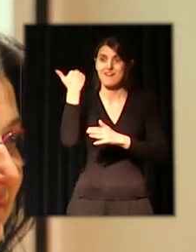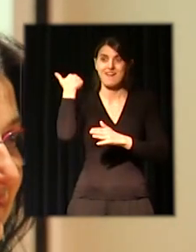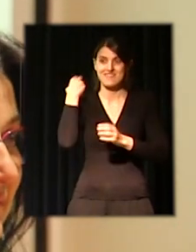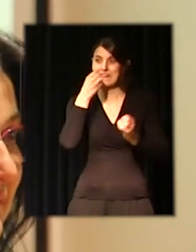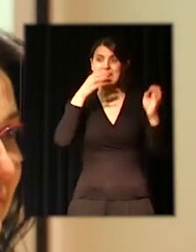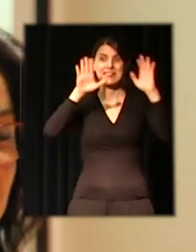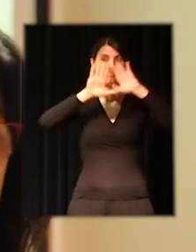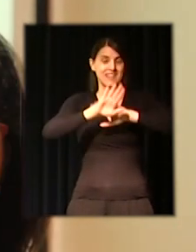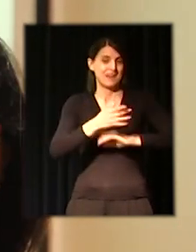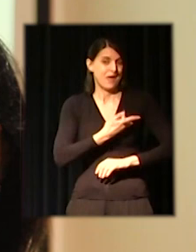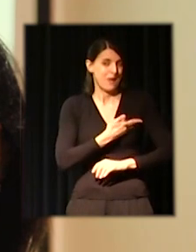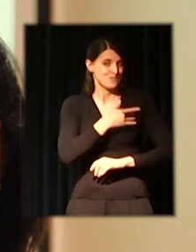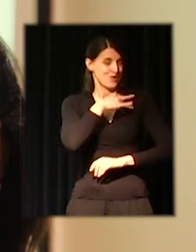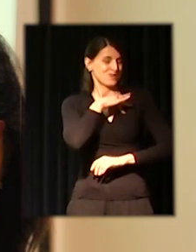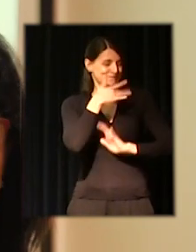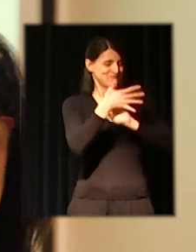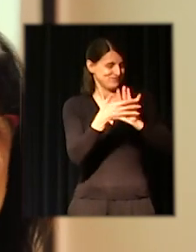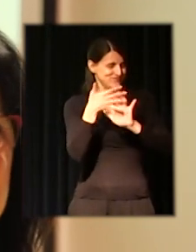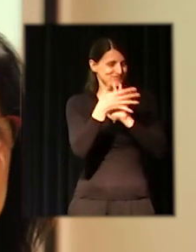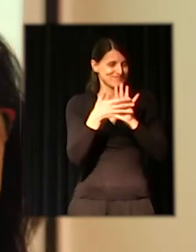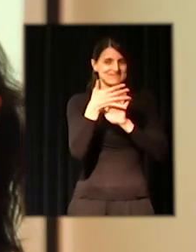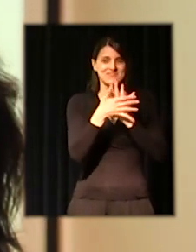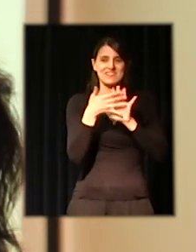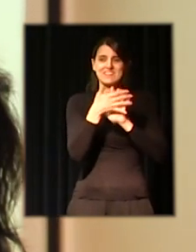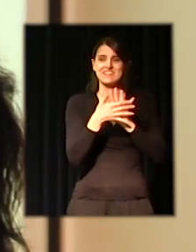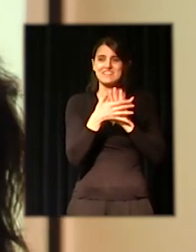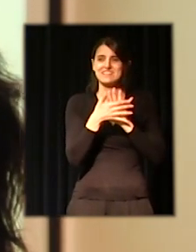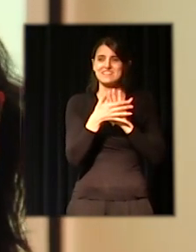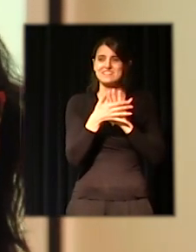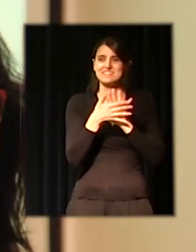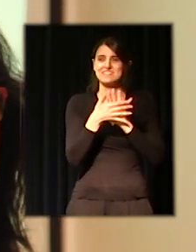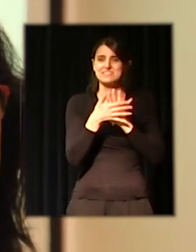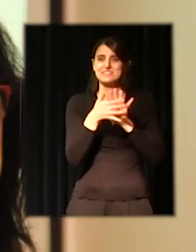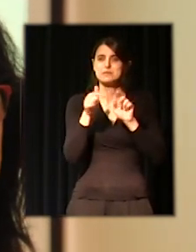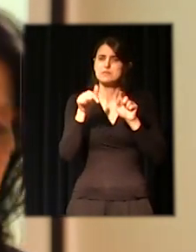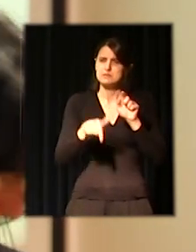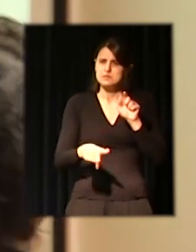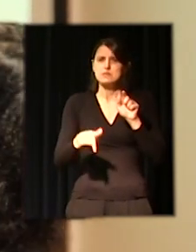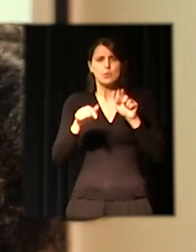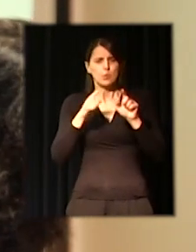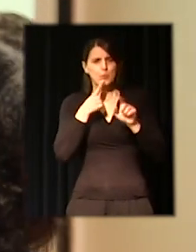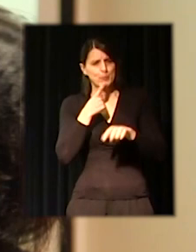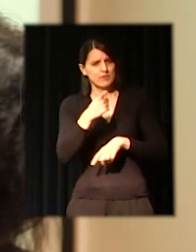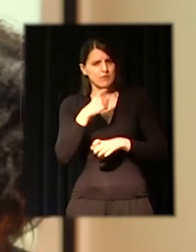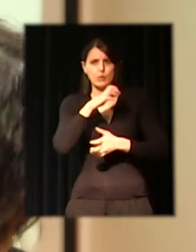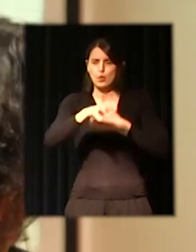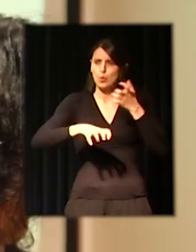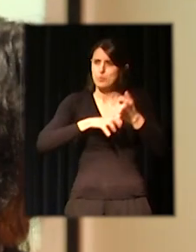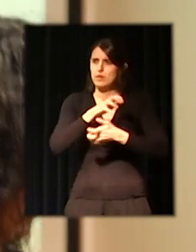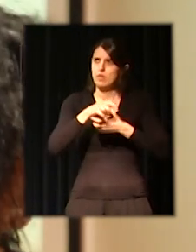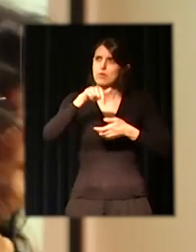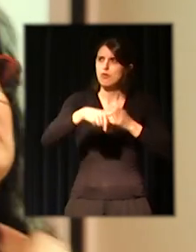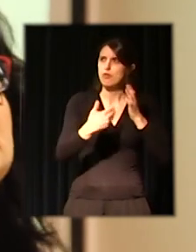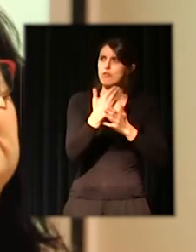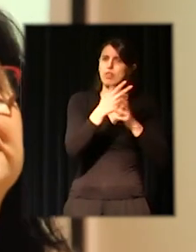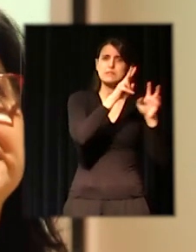cena de amor que tuvimos, que realmente para nosotras ha sido como compleja pensar, ¿no?, en cuáles eran los temas,